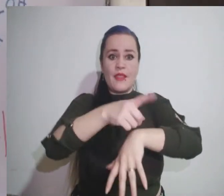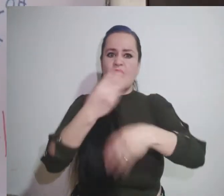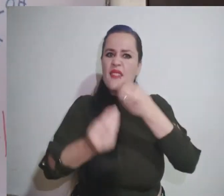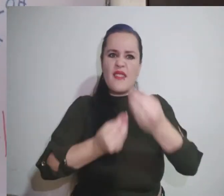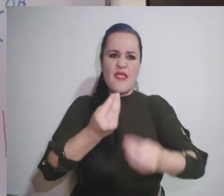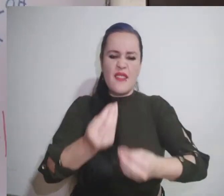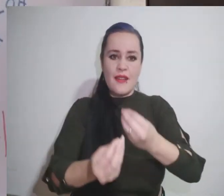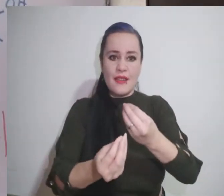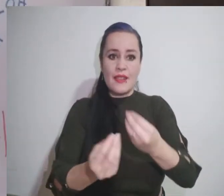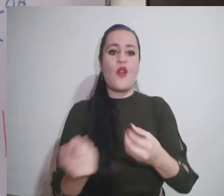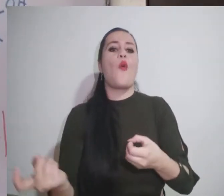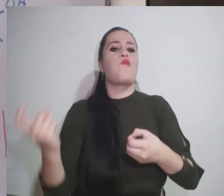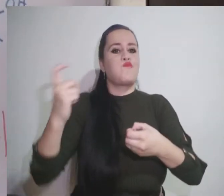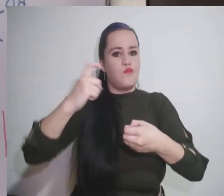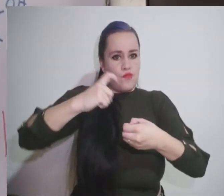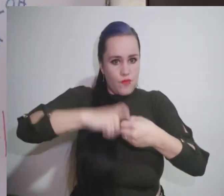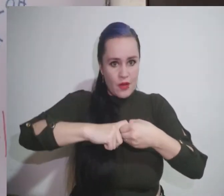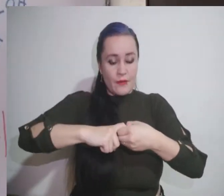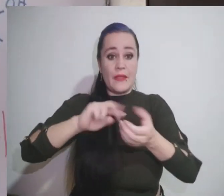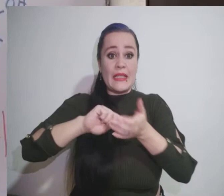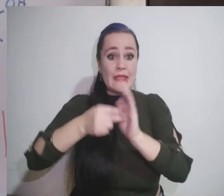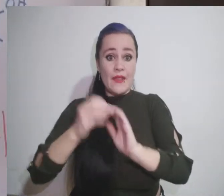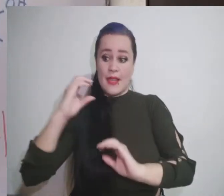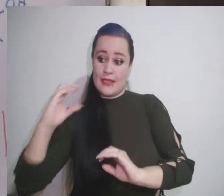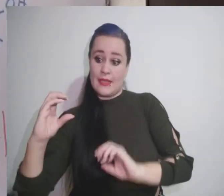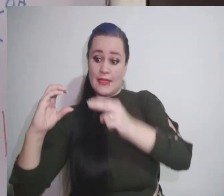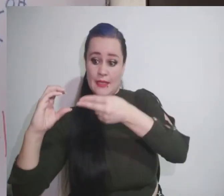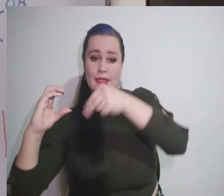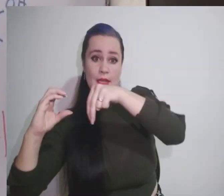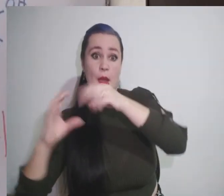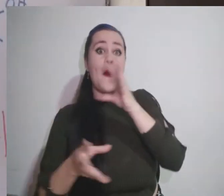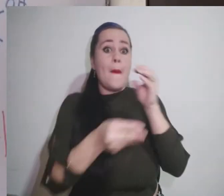¿sí?, el enlace